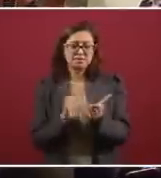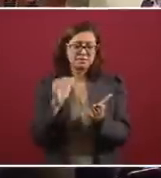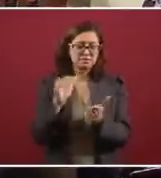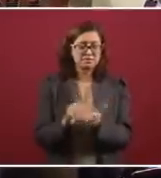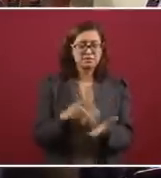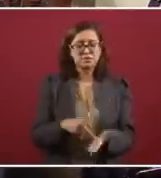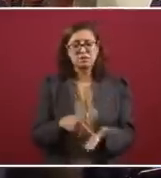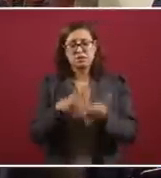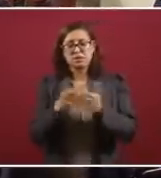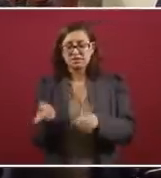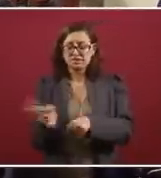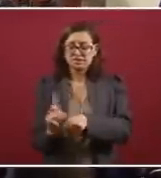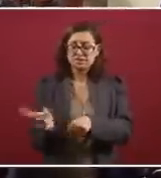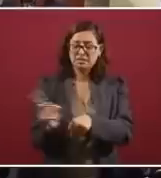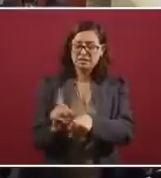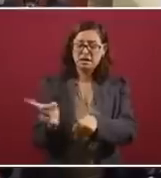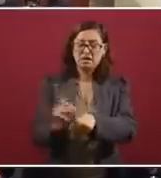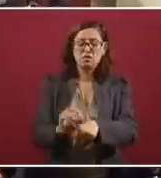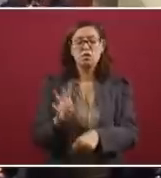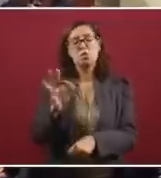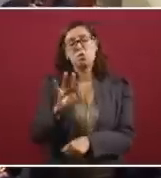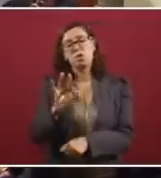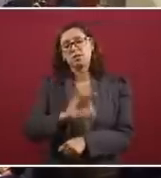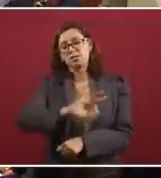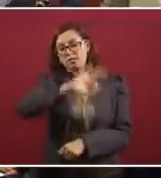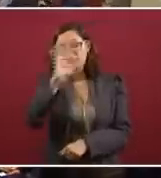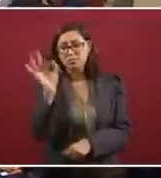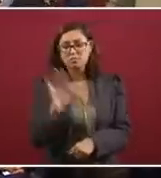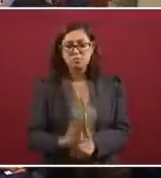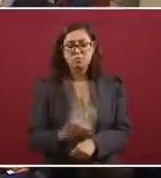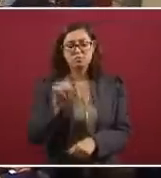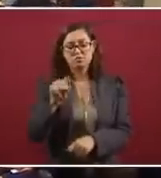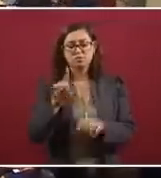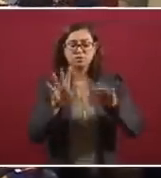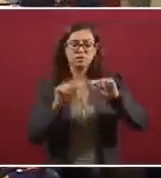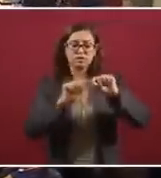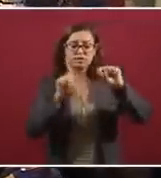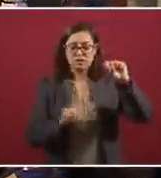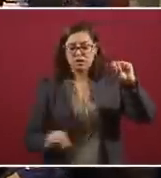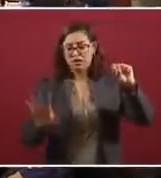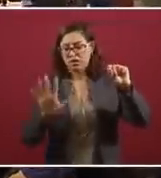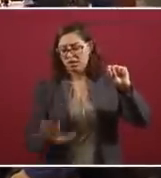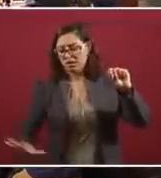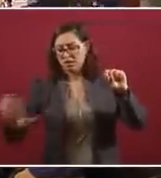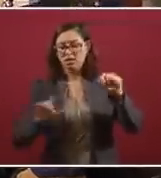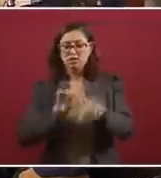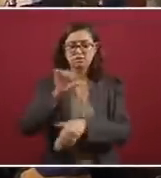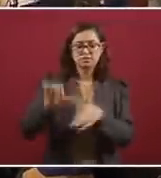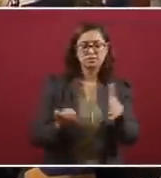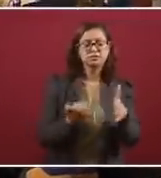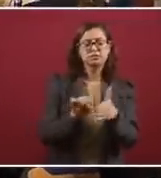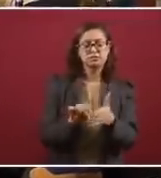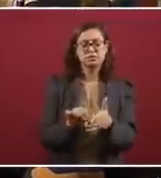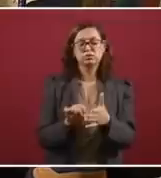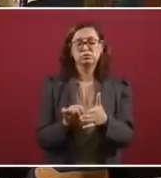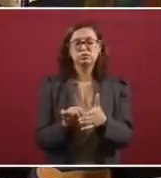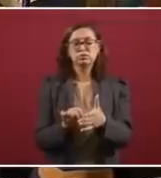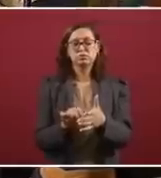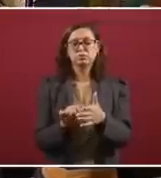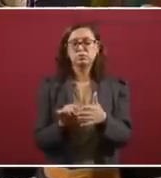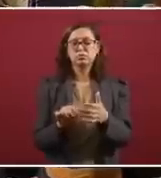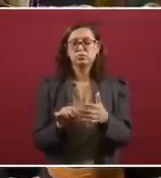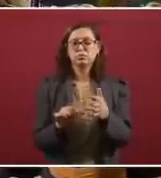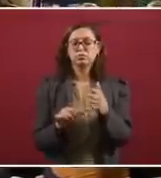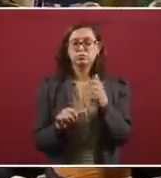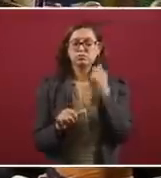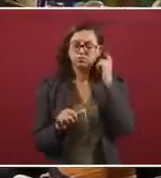diarios, 40% del total en las regiones Golfo y centro del país, con posibilidades claras. Fue una de